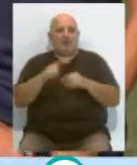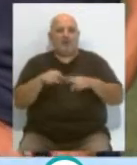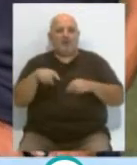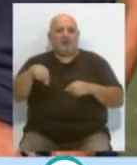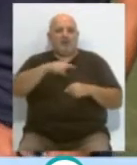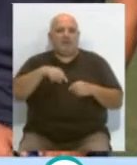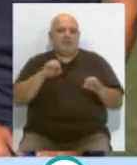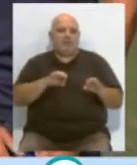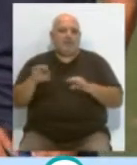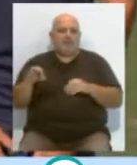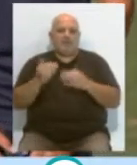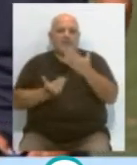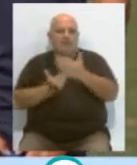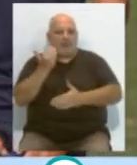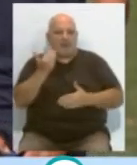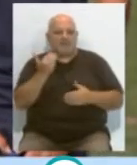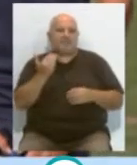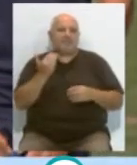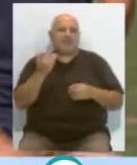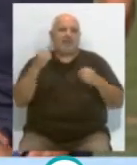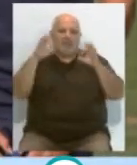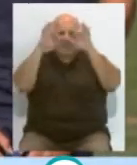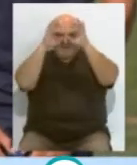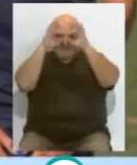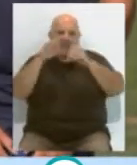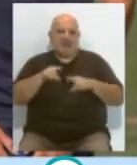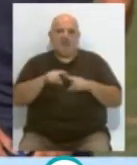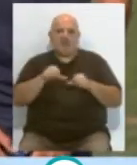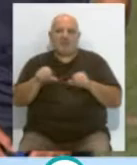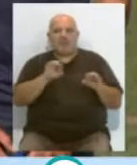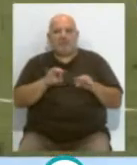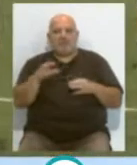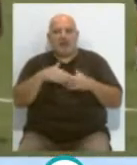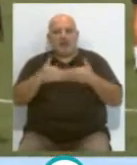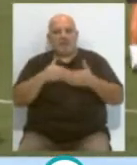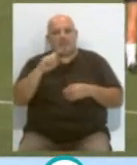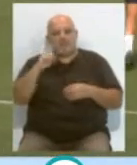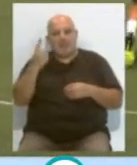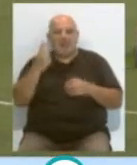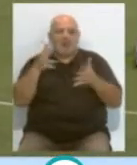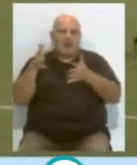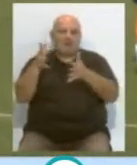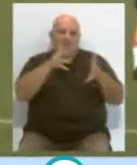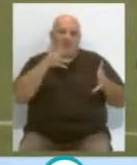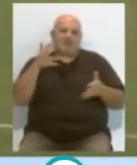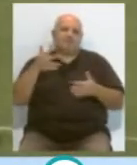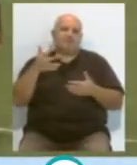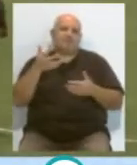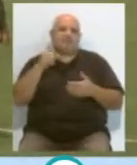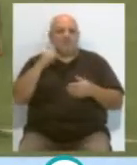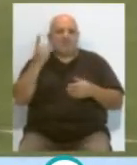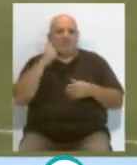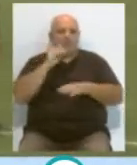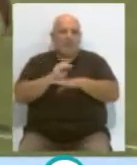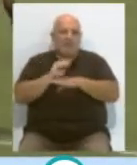la sesión matutina, donde Álvaro Cervera ya empezó también a dar las primeras indicaciones, tratando de